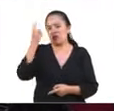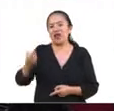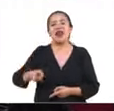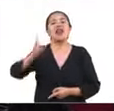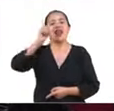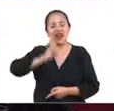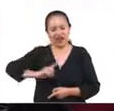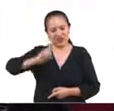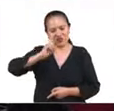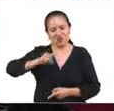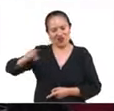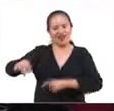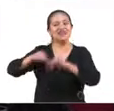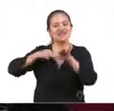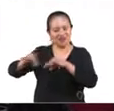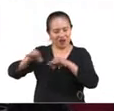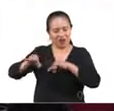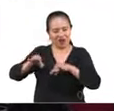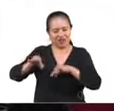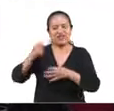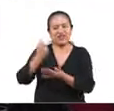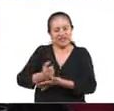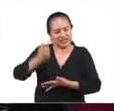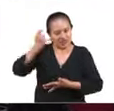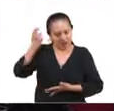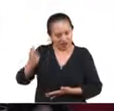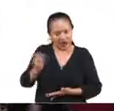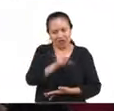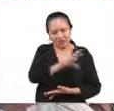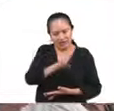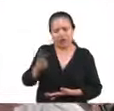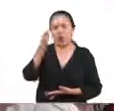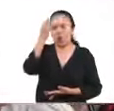que realizan día con día.